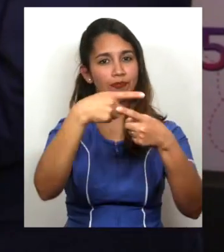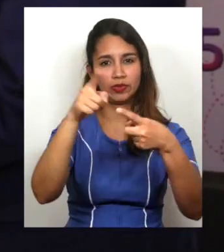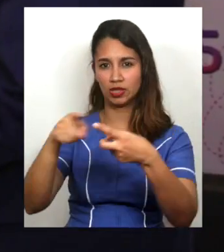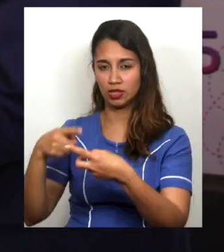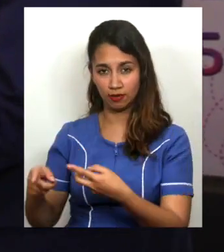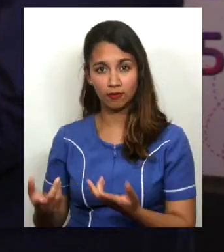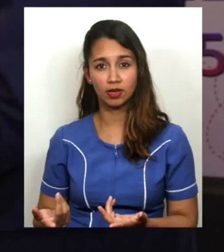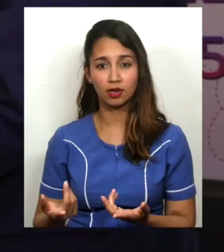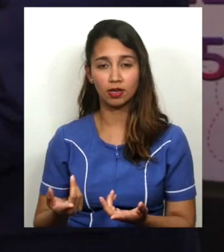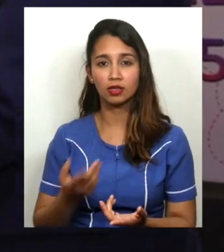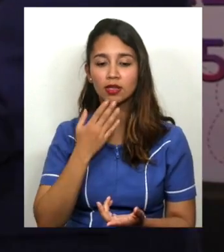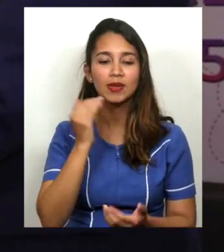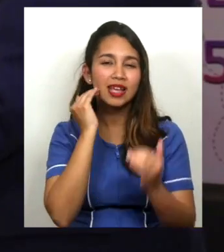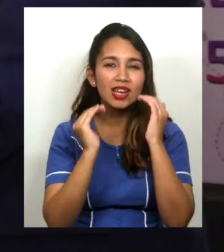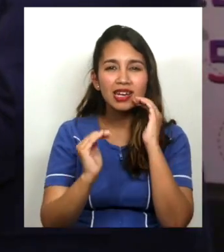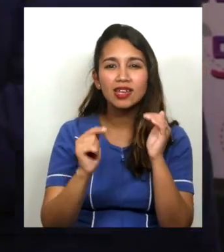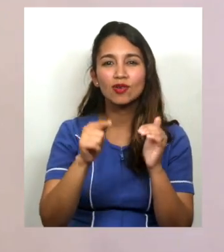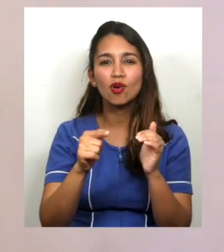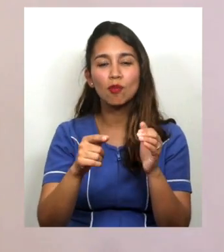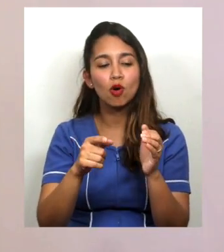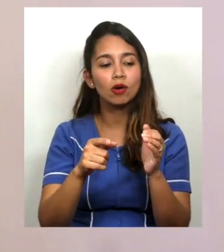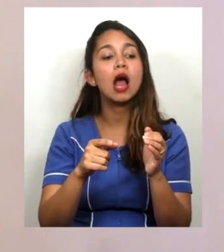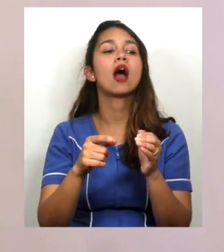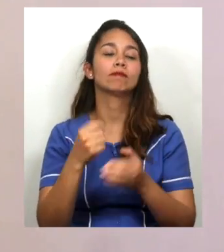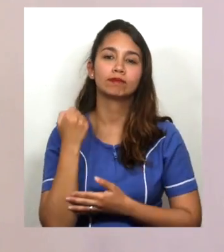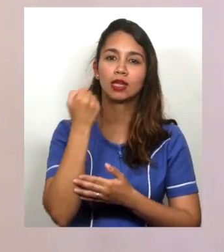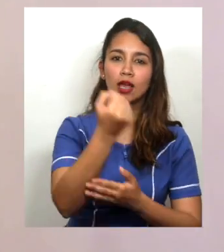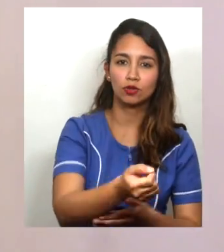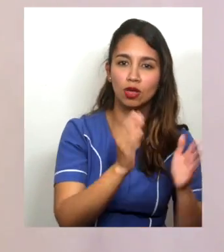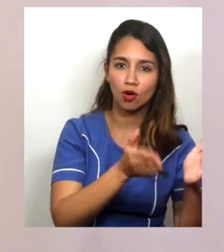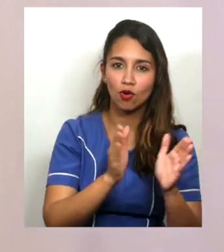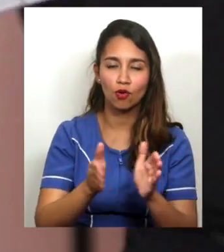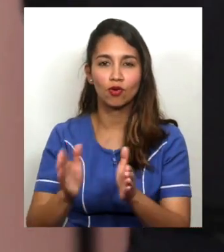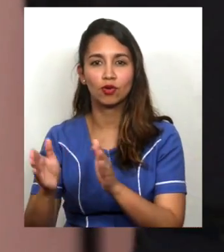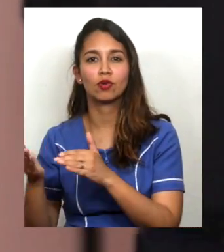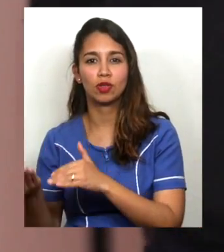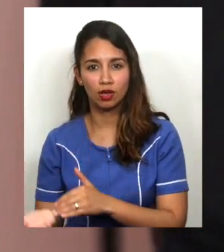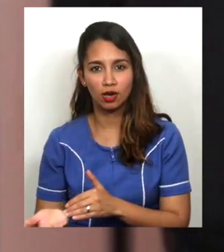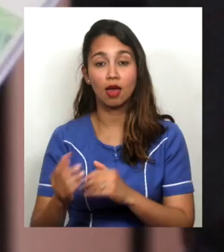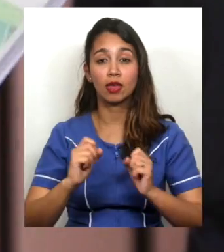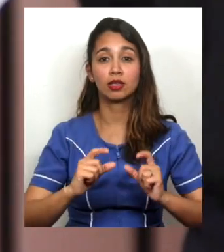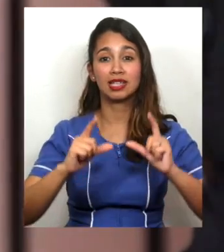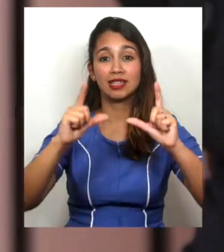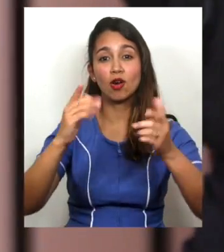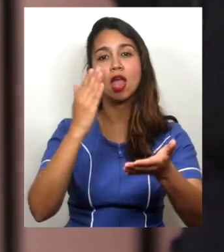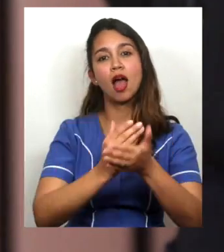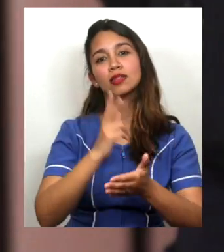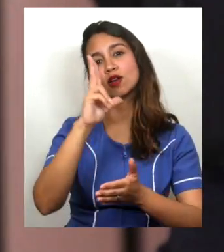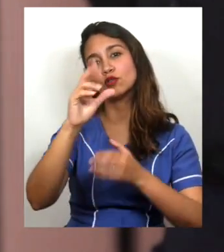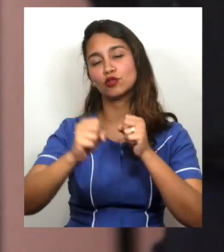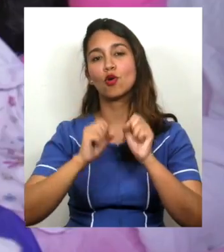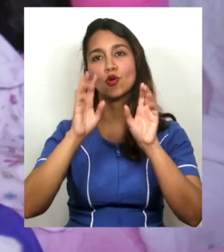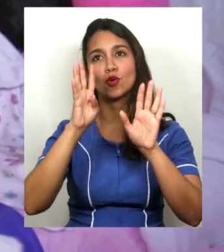Desarrollo Social, prestaciones y programas orientados a la infancia, de manera de generar una red de apoyo para el adecuado desarrollo de los niños y